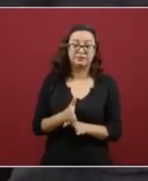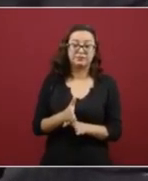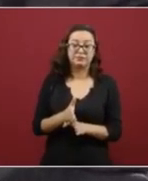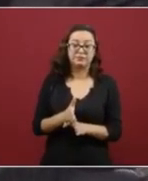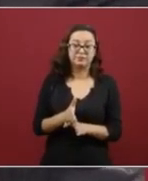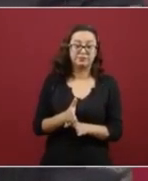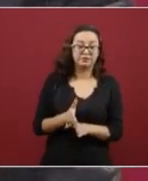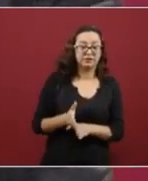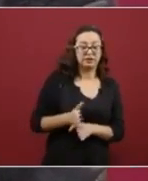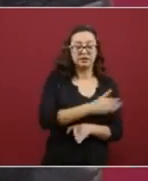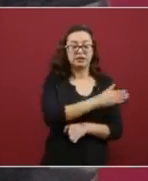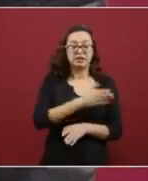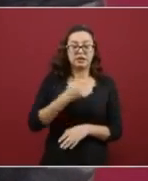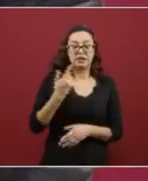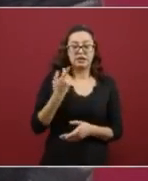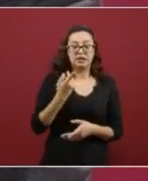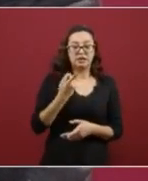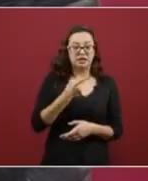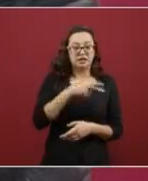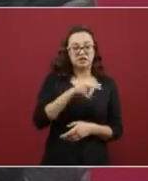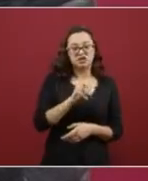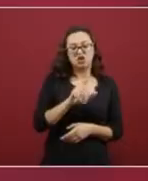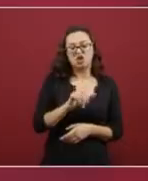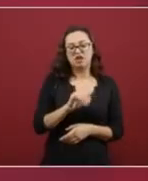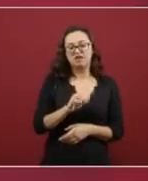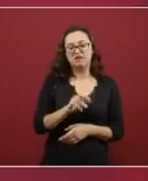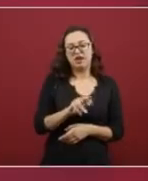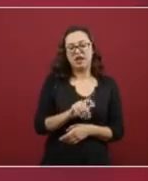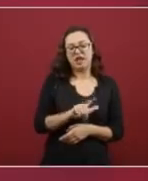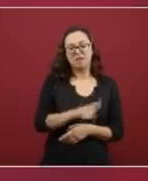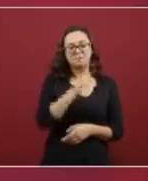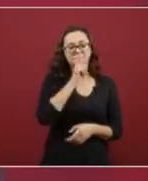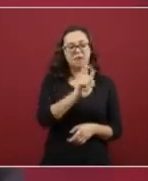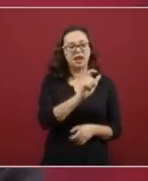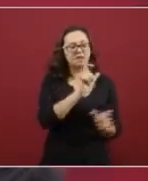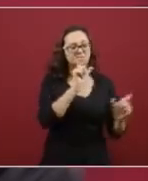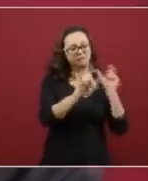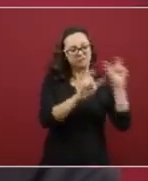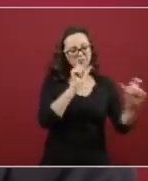el lenguaje neoliberal, y eso pues